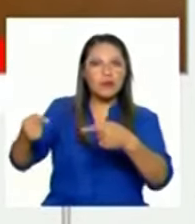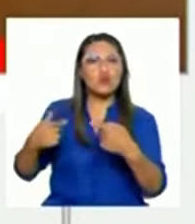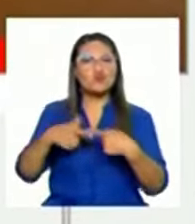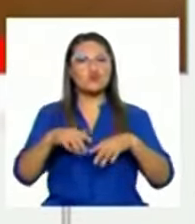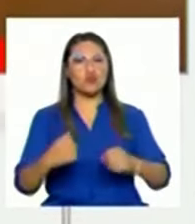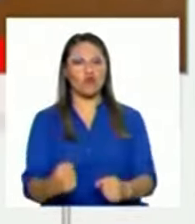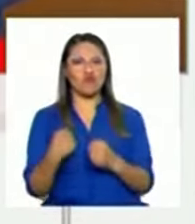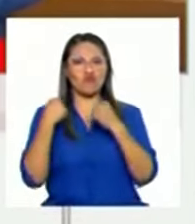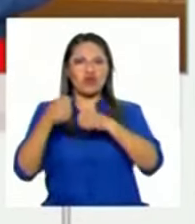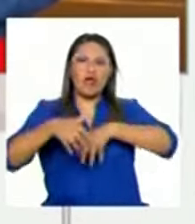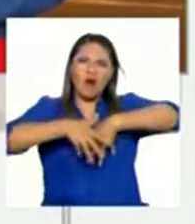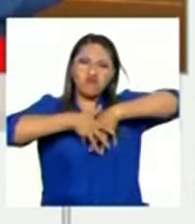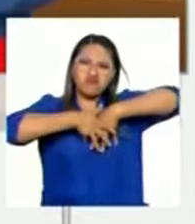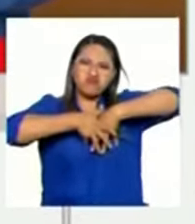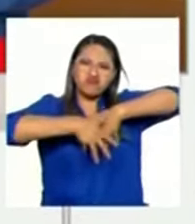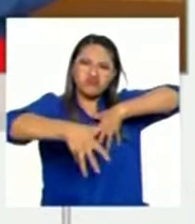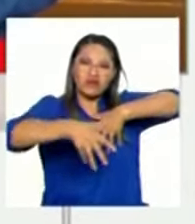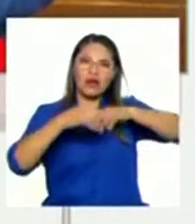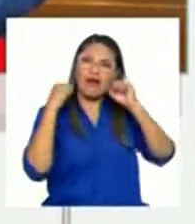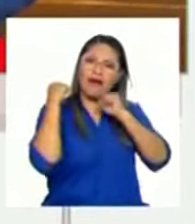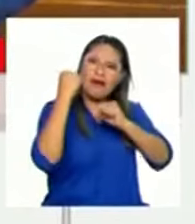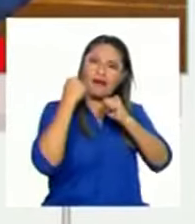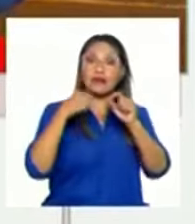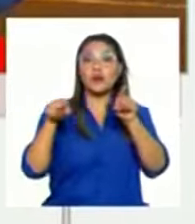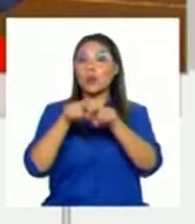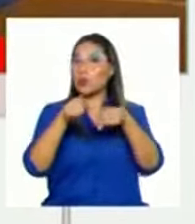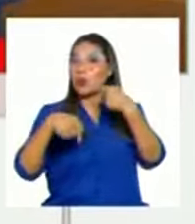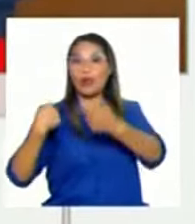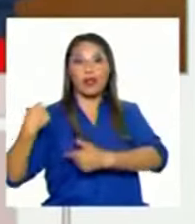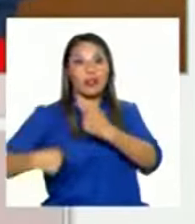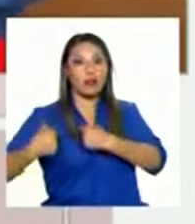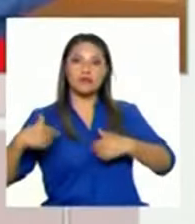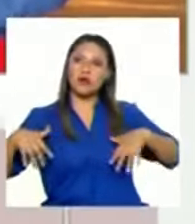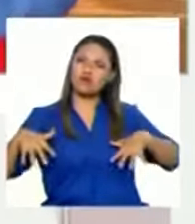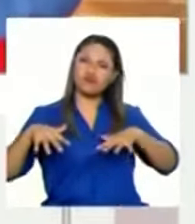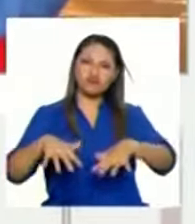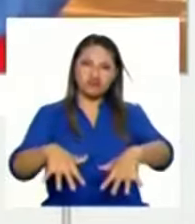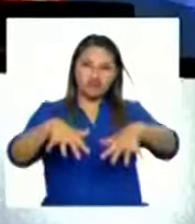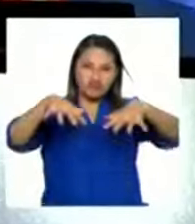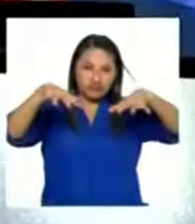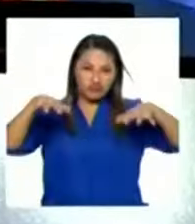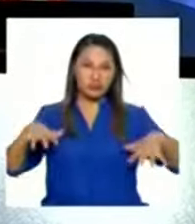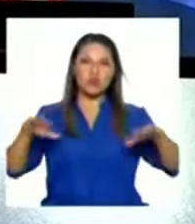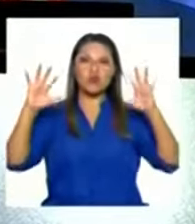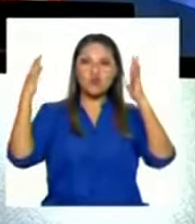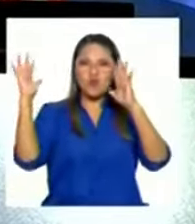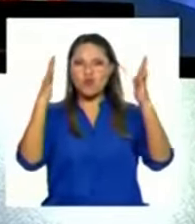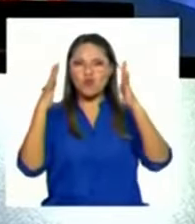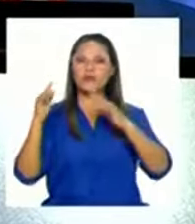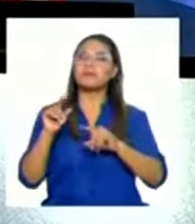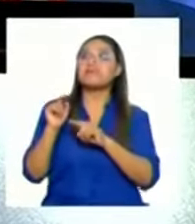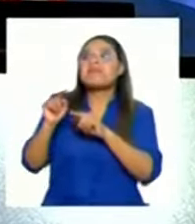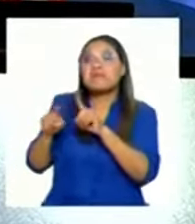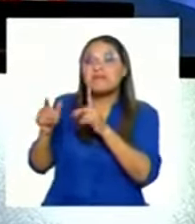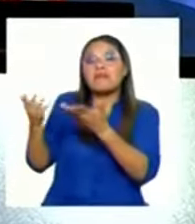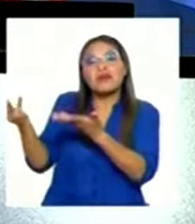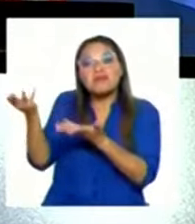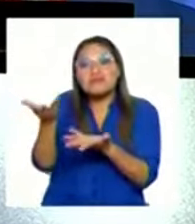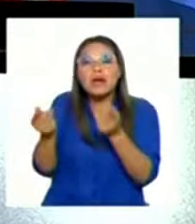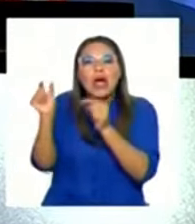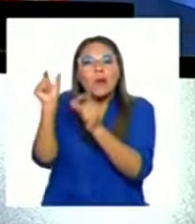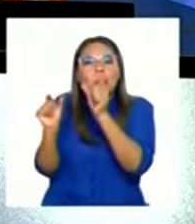barra era... ¿También? Muy, ¿contundente? Muy grande, ¿no? Sí, sí, claro que sí. Contundente, muy bien. Y bueno, hay ciertos personajes que aparecen también, ¿no? En esa barra.